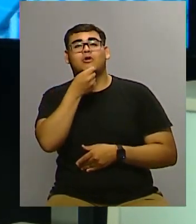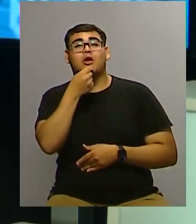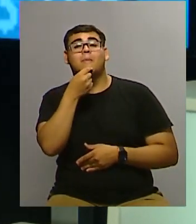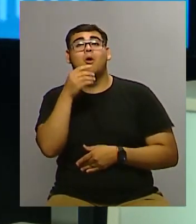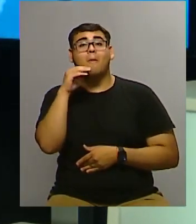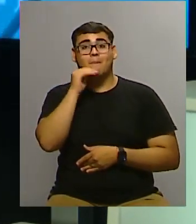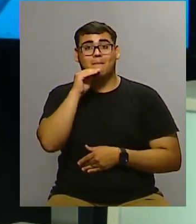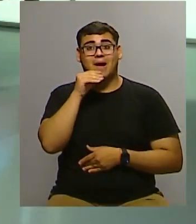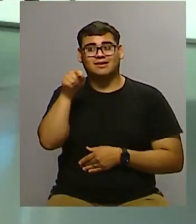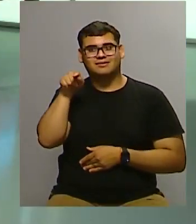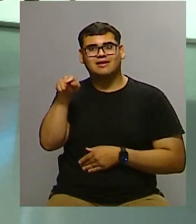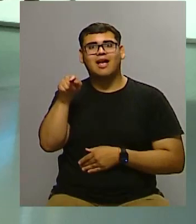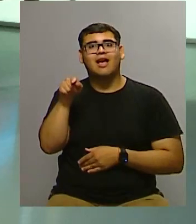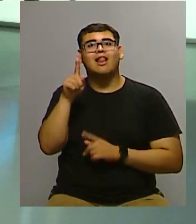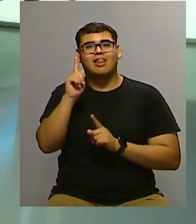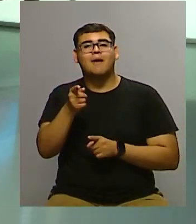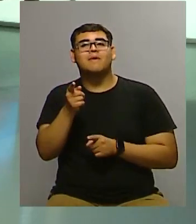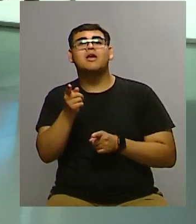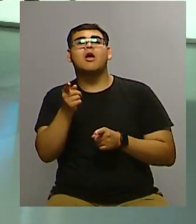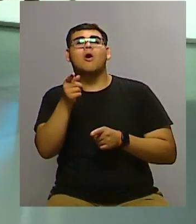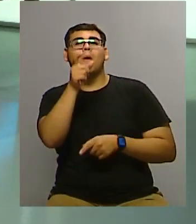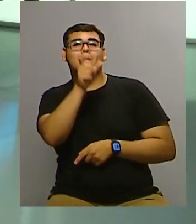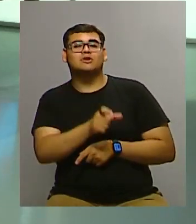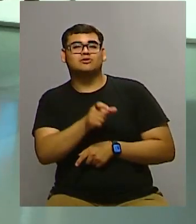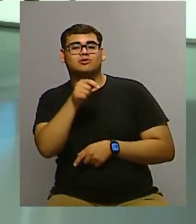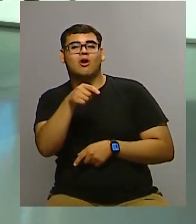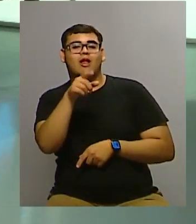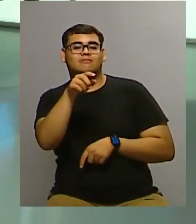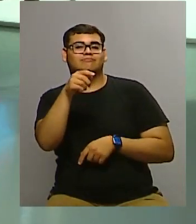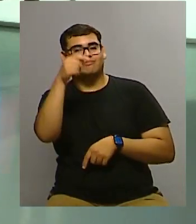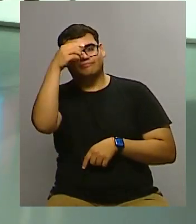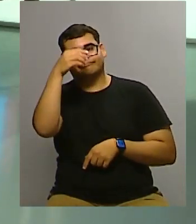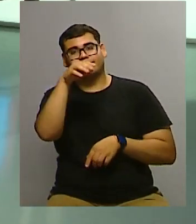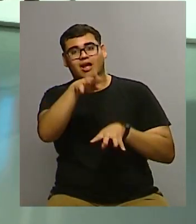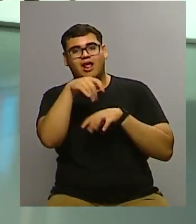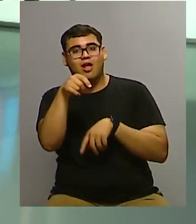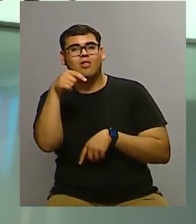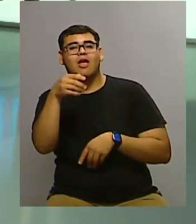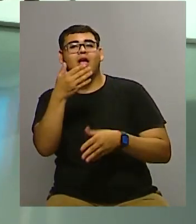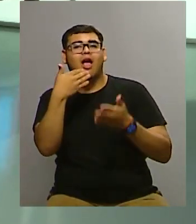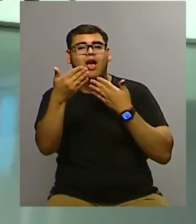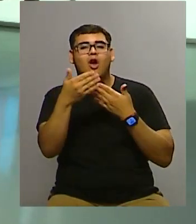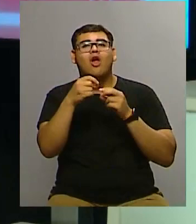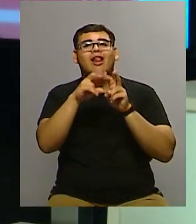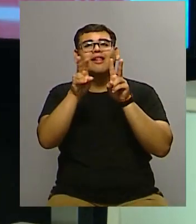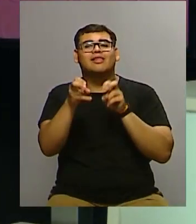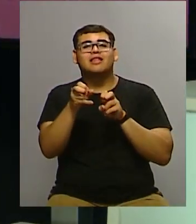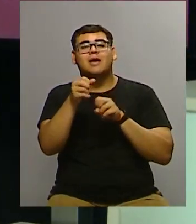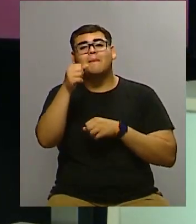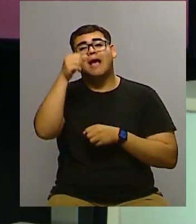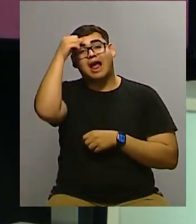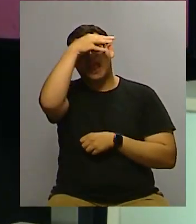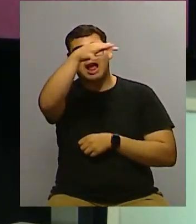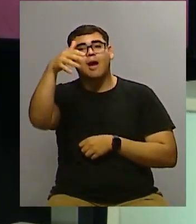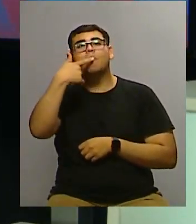la cartera de Agricultura, las noticias era pensando en el campo de la soja, en la zona pampeana, pero digo,